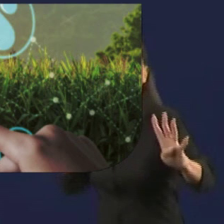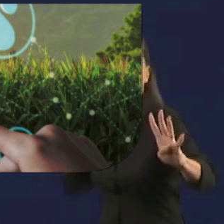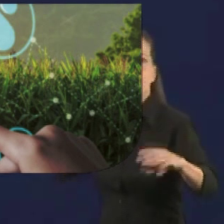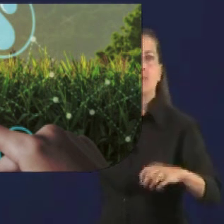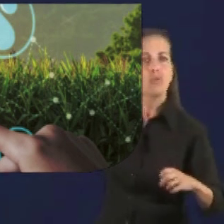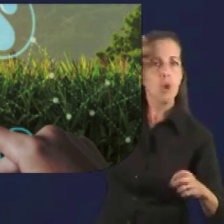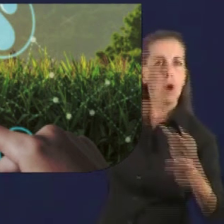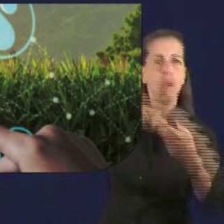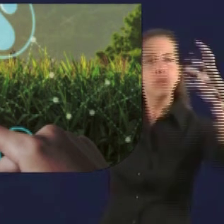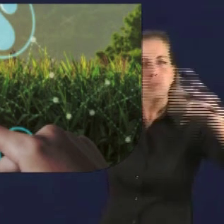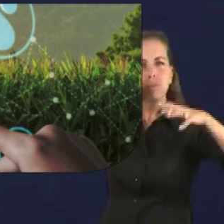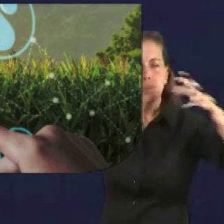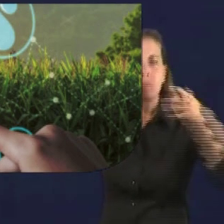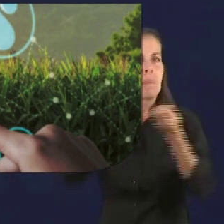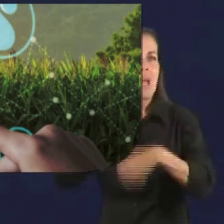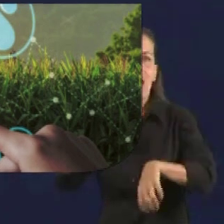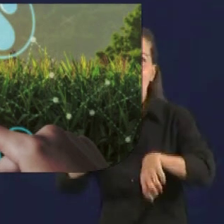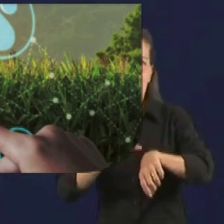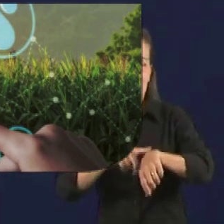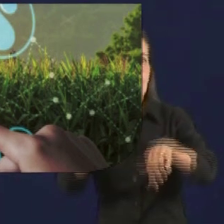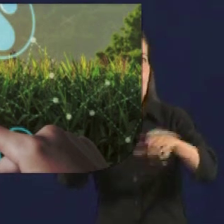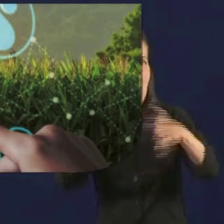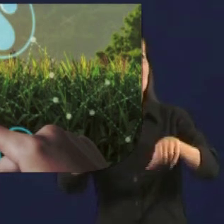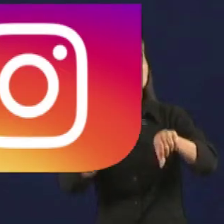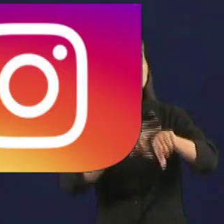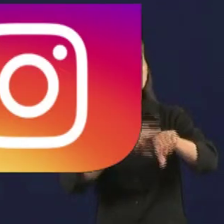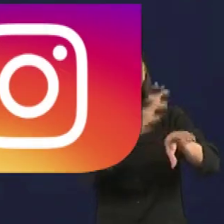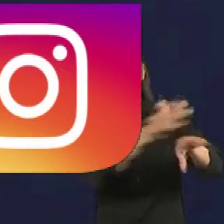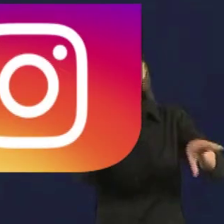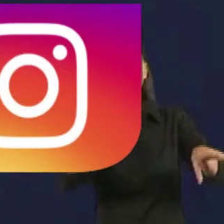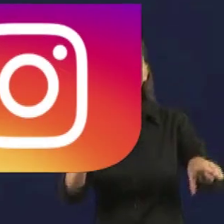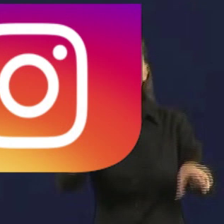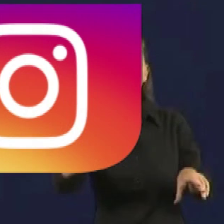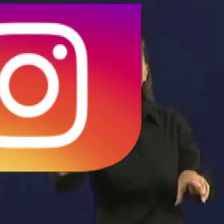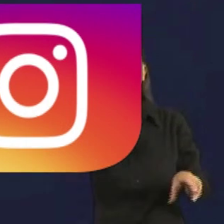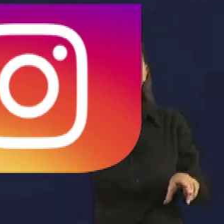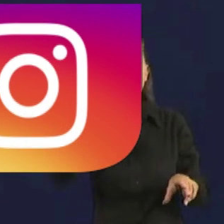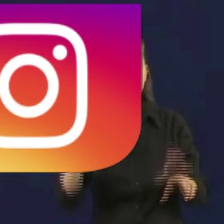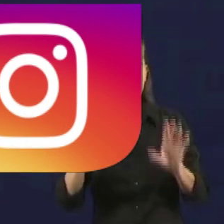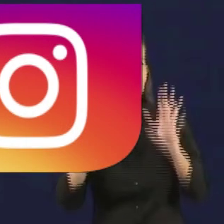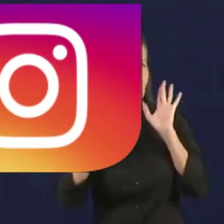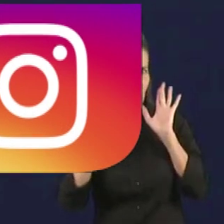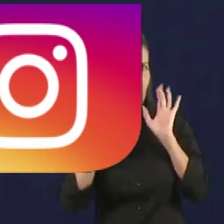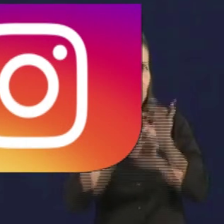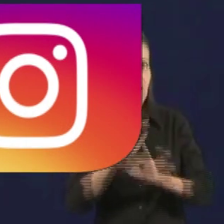lluvia y pierdan tiempo. Esto tienen tiempo hasta el 31 de marzo, o sea que todavía nadie les va a cobrar